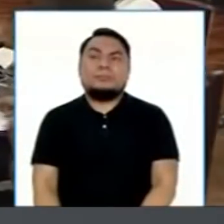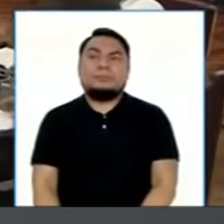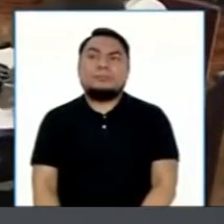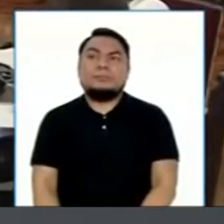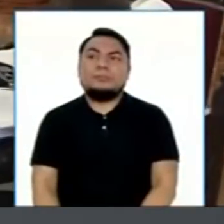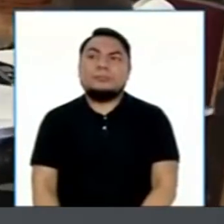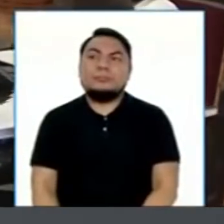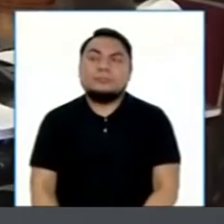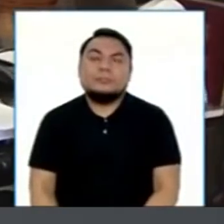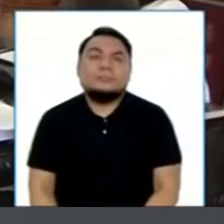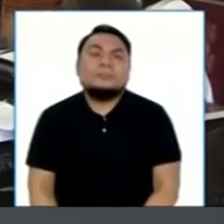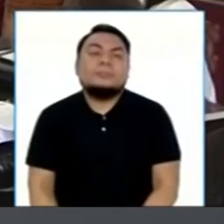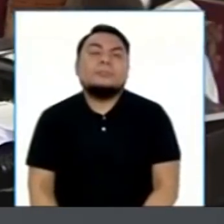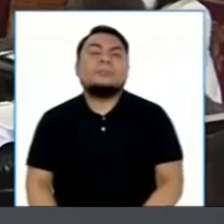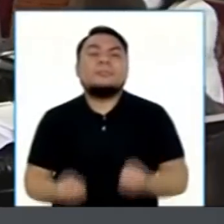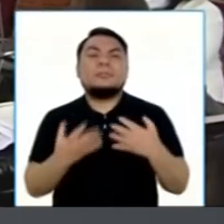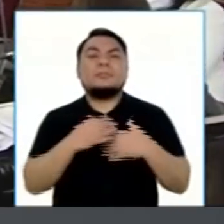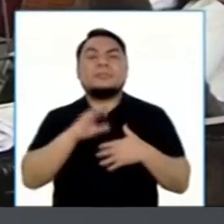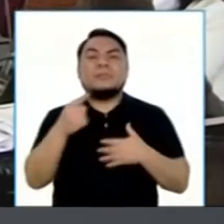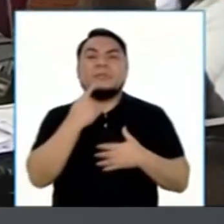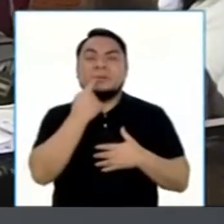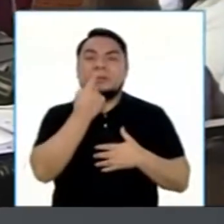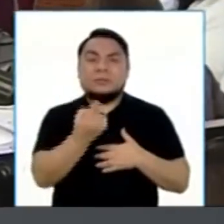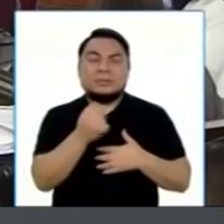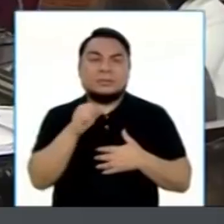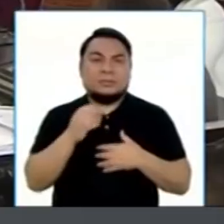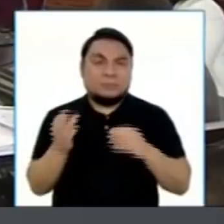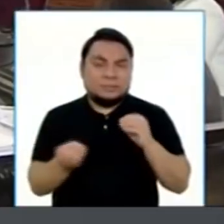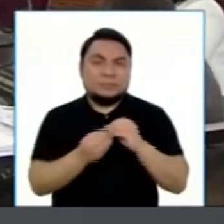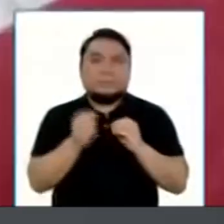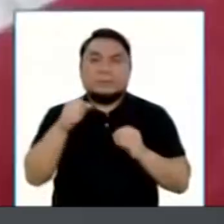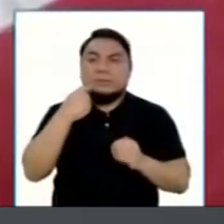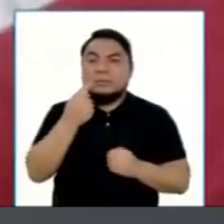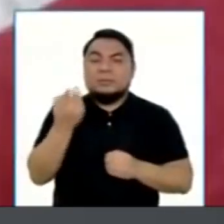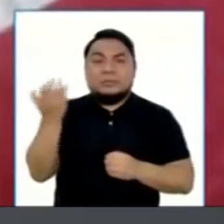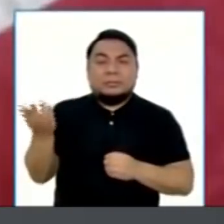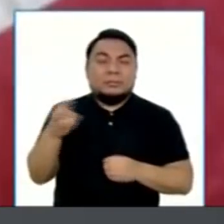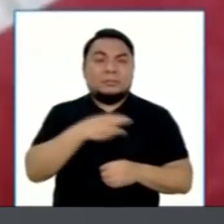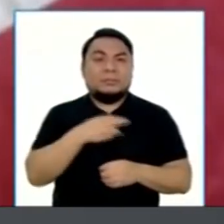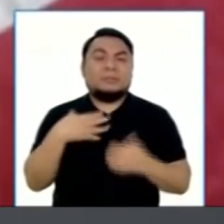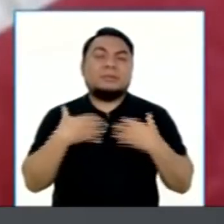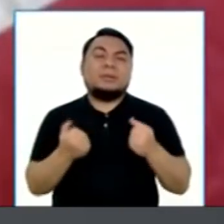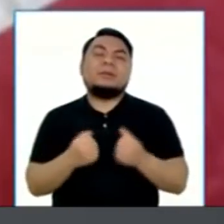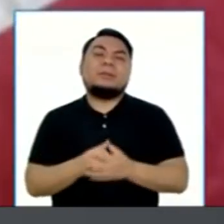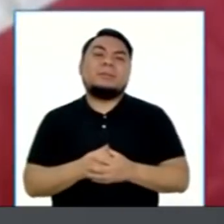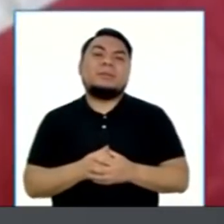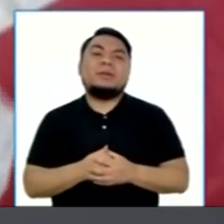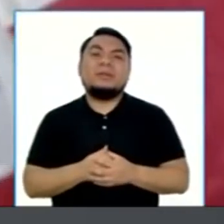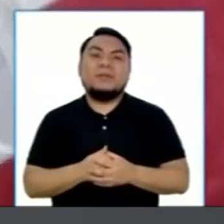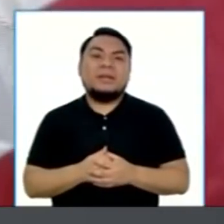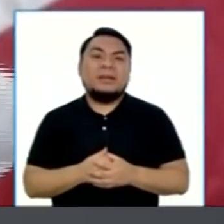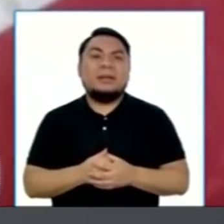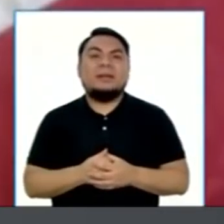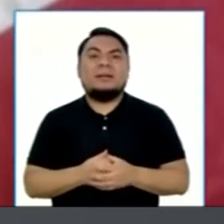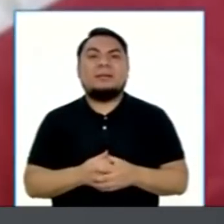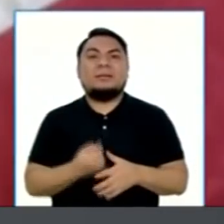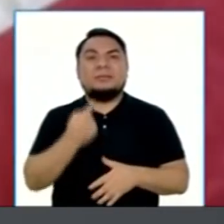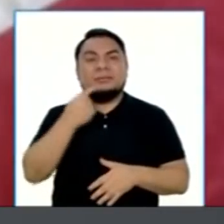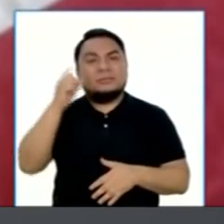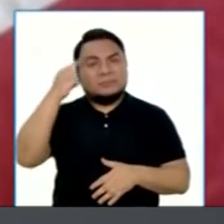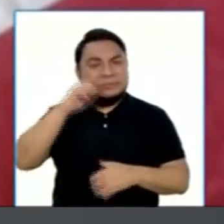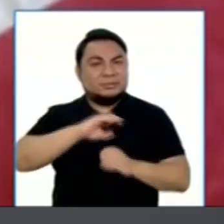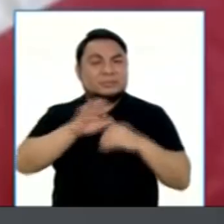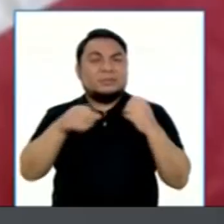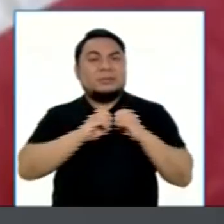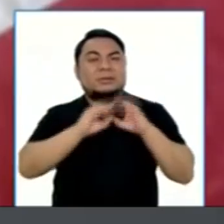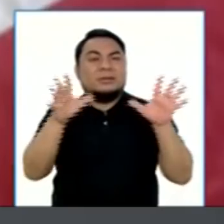Bien, sí, solamente me queda a mí ratificar lo dicho por la ministra de Salud, de que este descenso claro